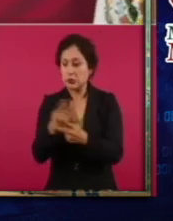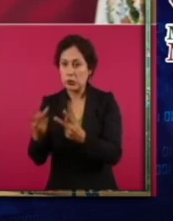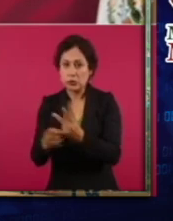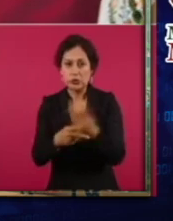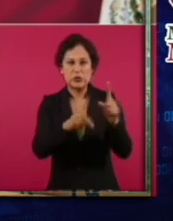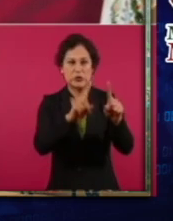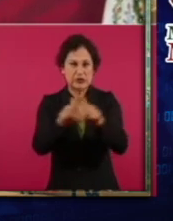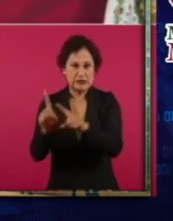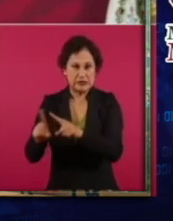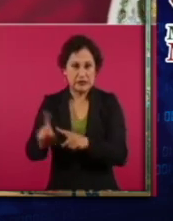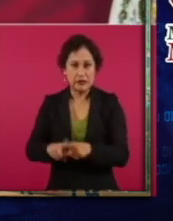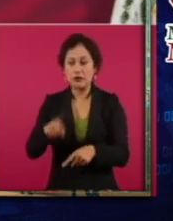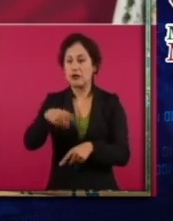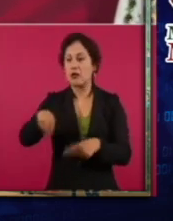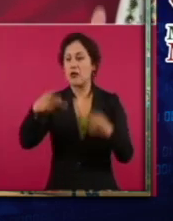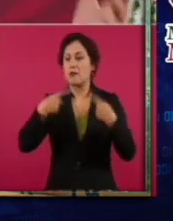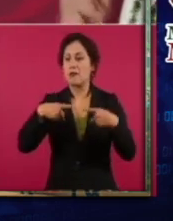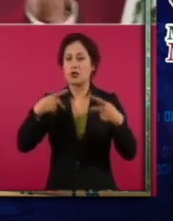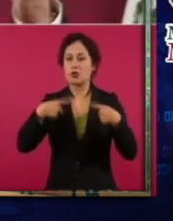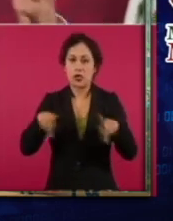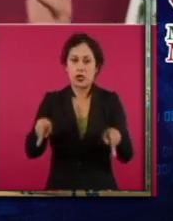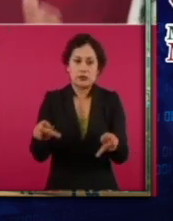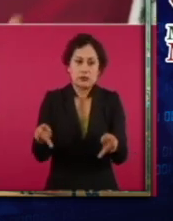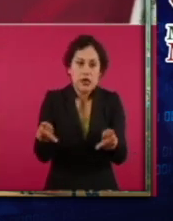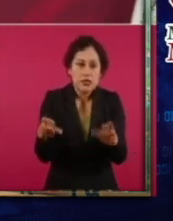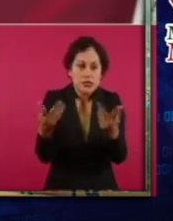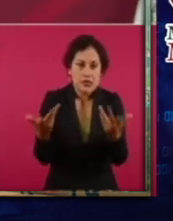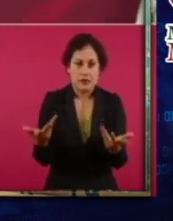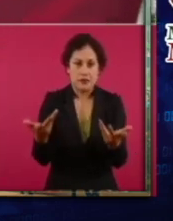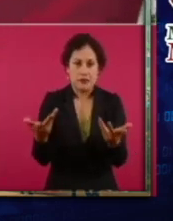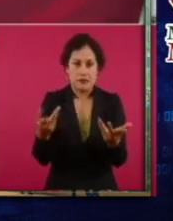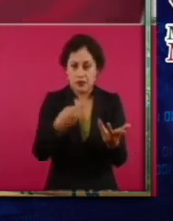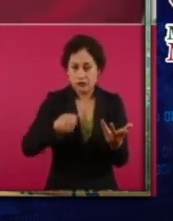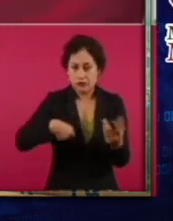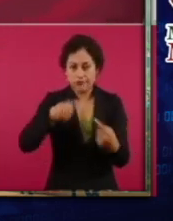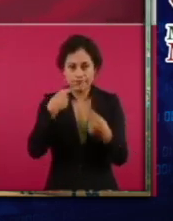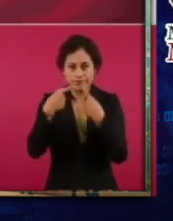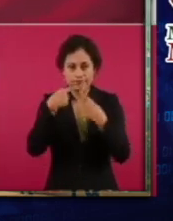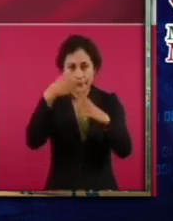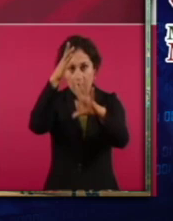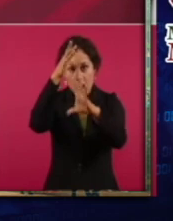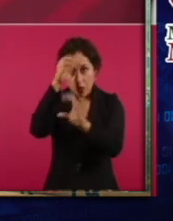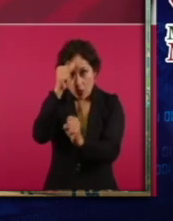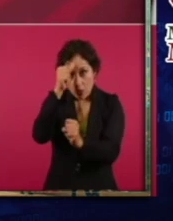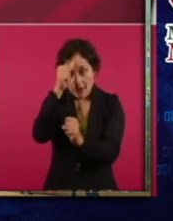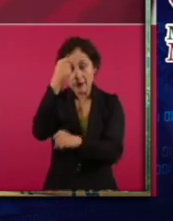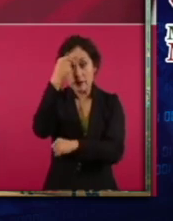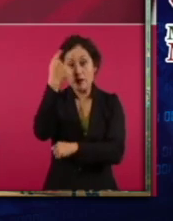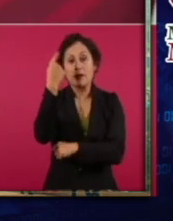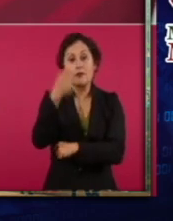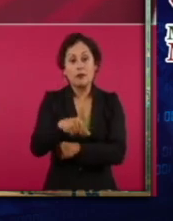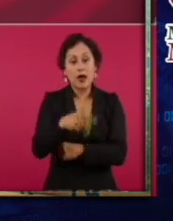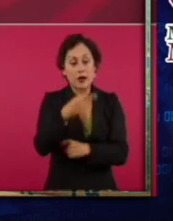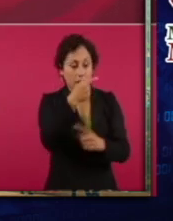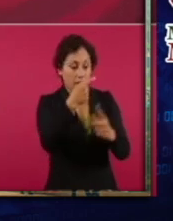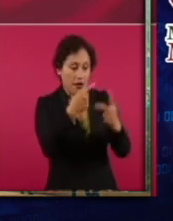comerciantes, para garantizar que la canasta básica